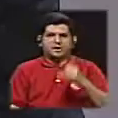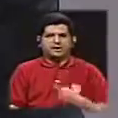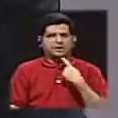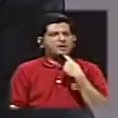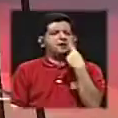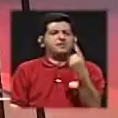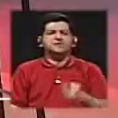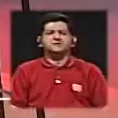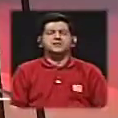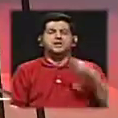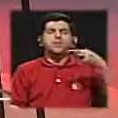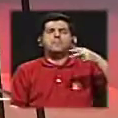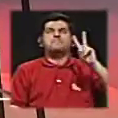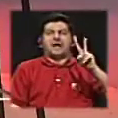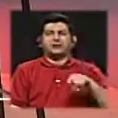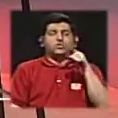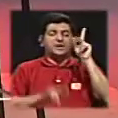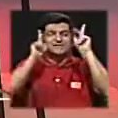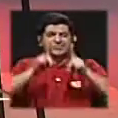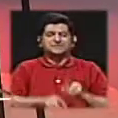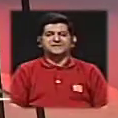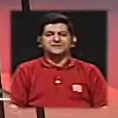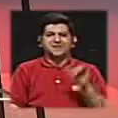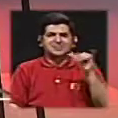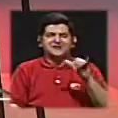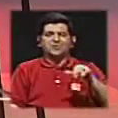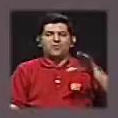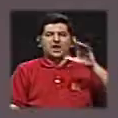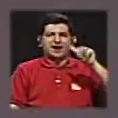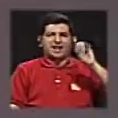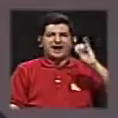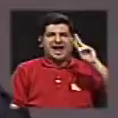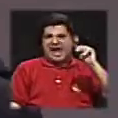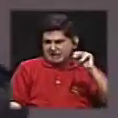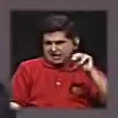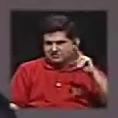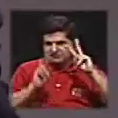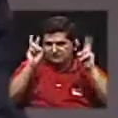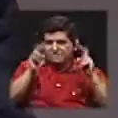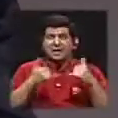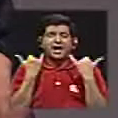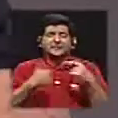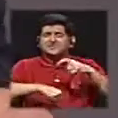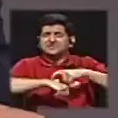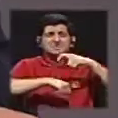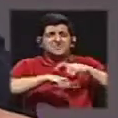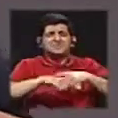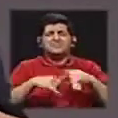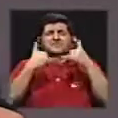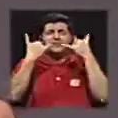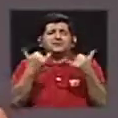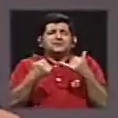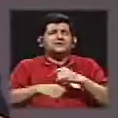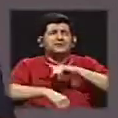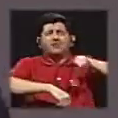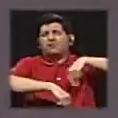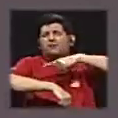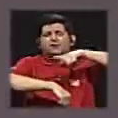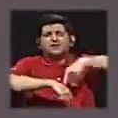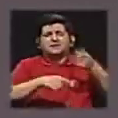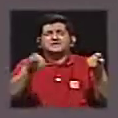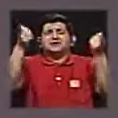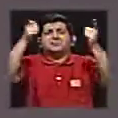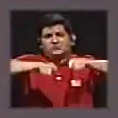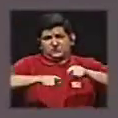dio don Humberto Vargas de que ellos son los caínes? Mire, a estas alturas del partido, habiendo transcurrido ya tantas horas de que eso